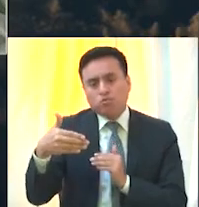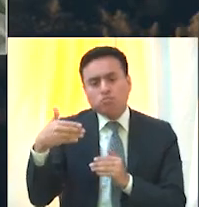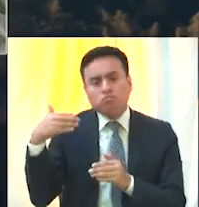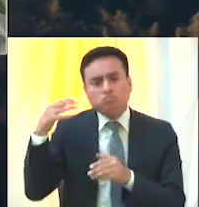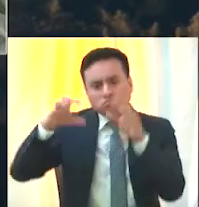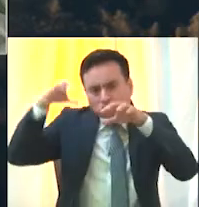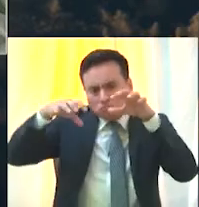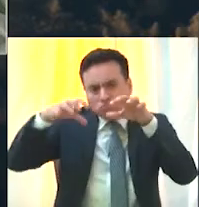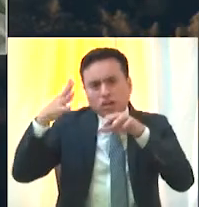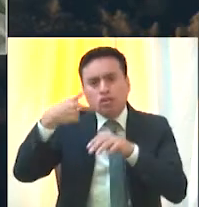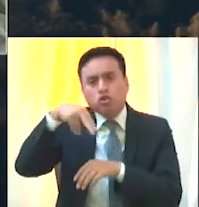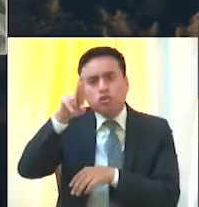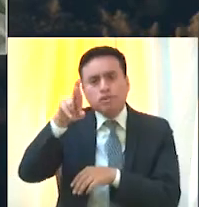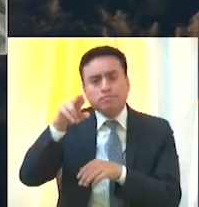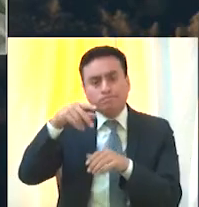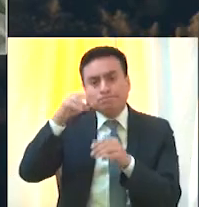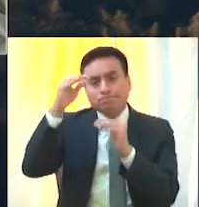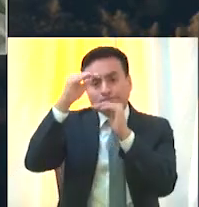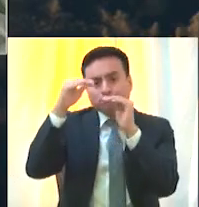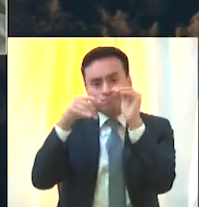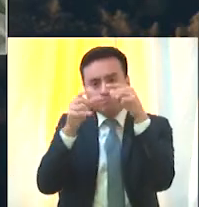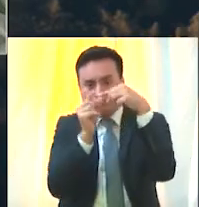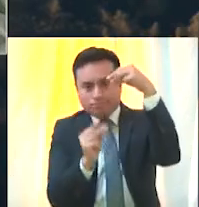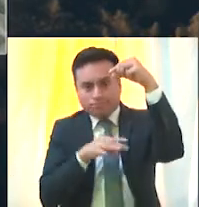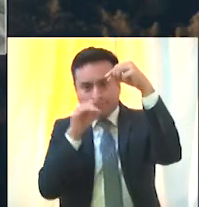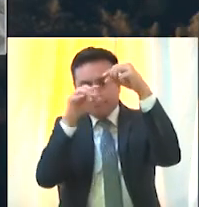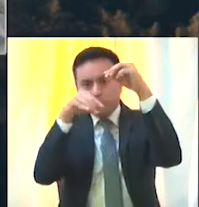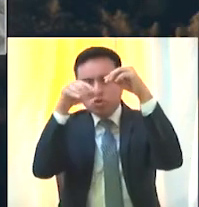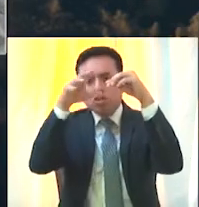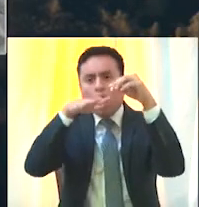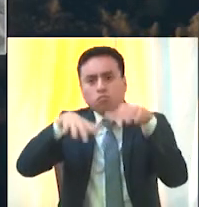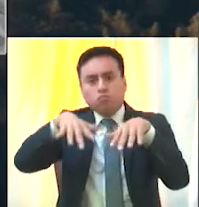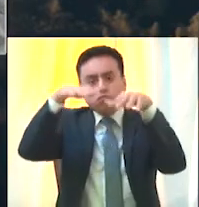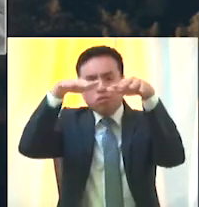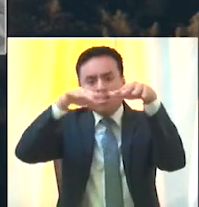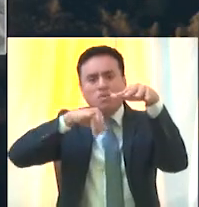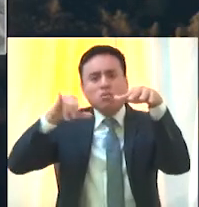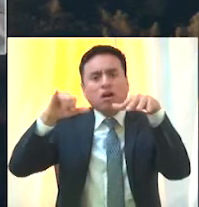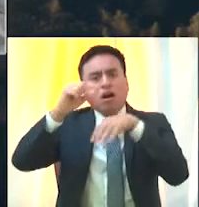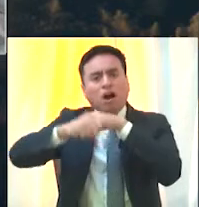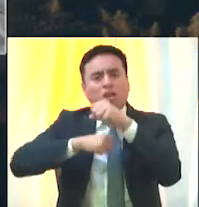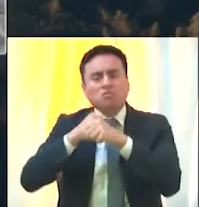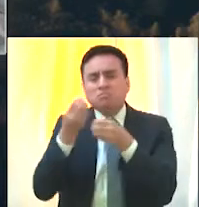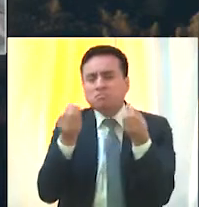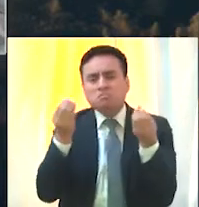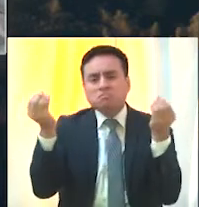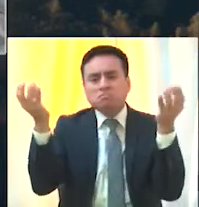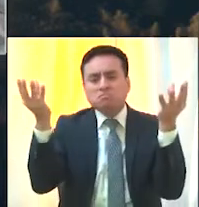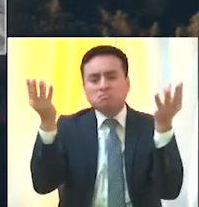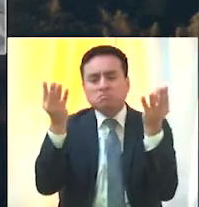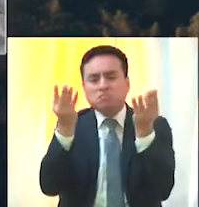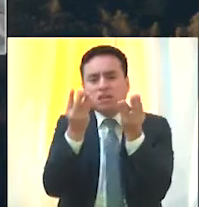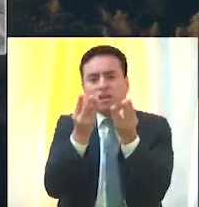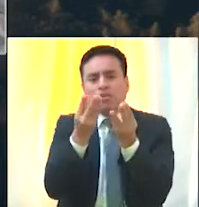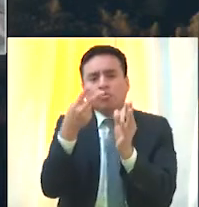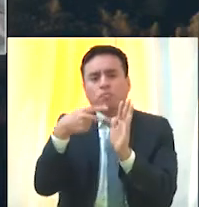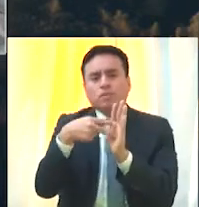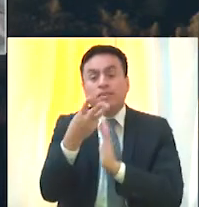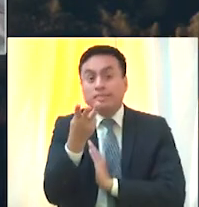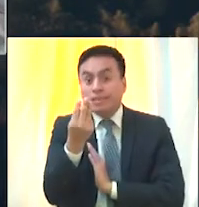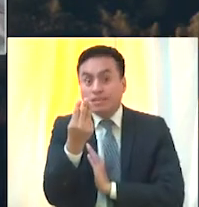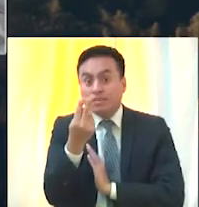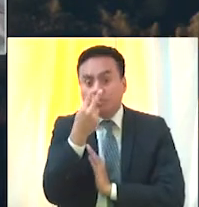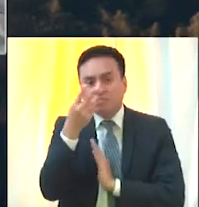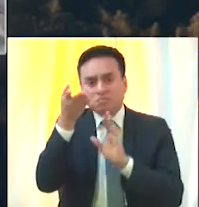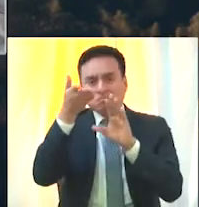de precipitaciones en el Norte Chico, y ustedes ven el embalse completamente lleno, y algunos años después, ahora el 2013,